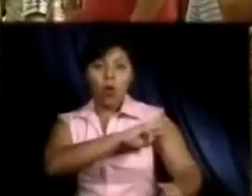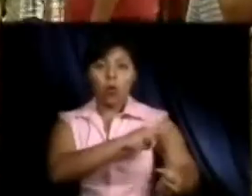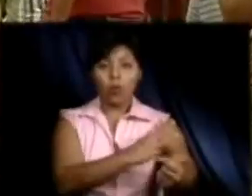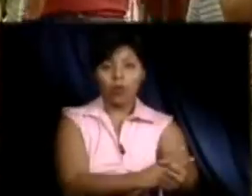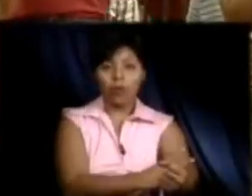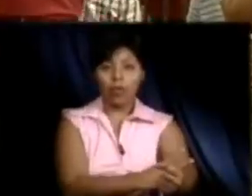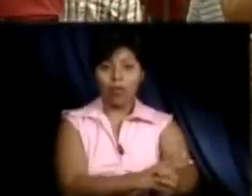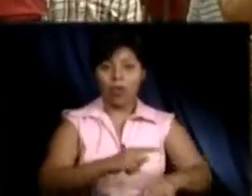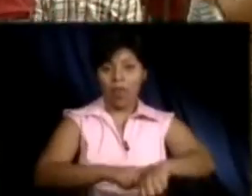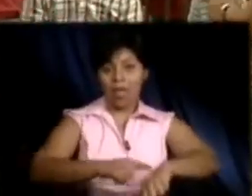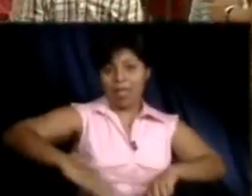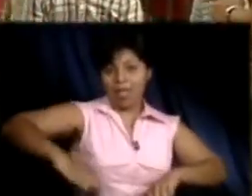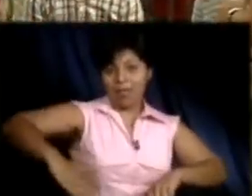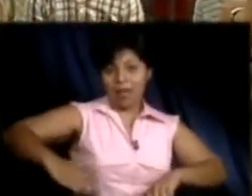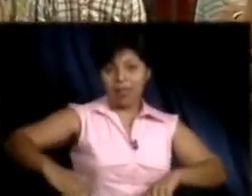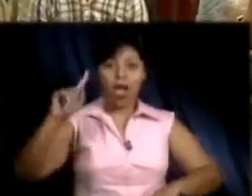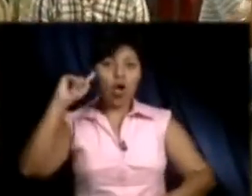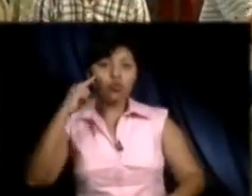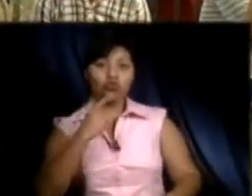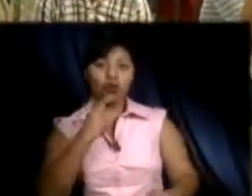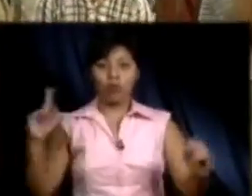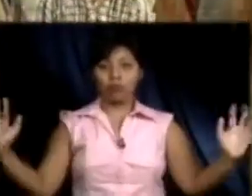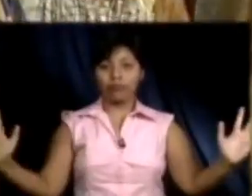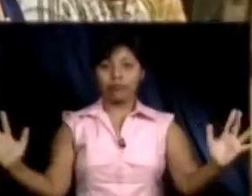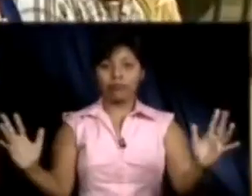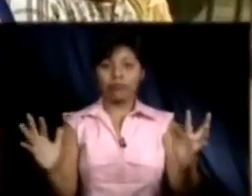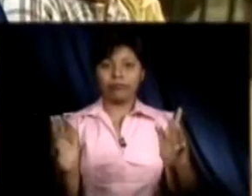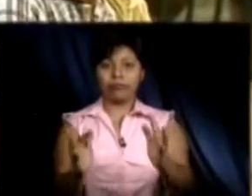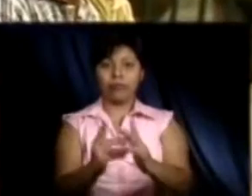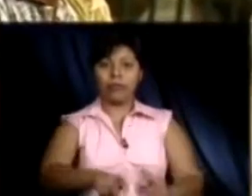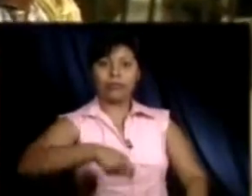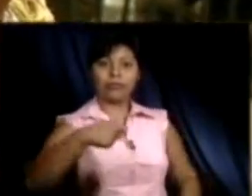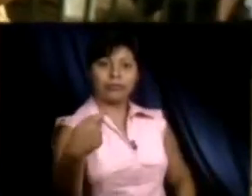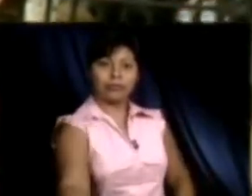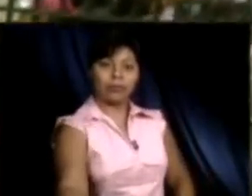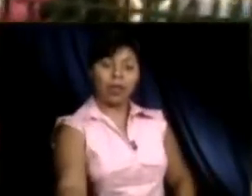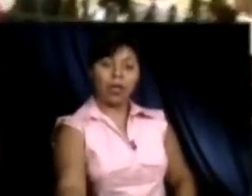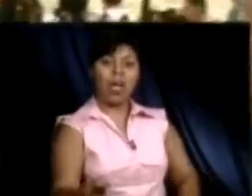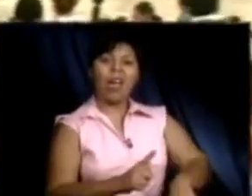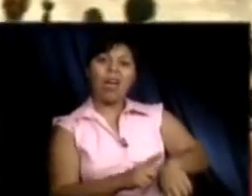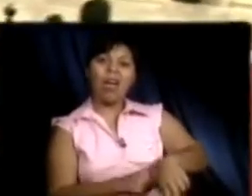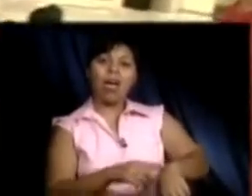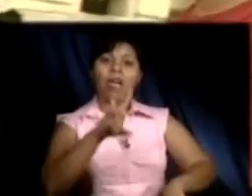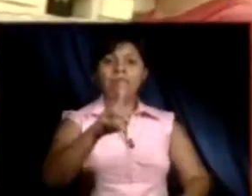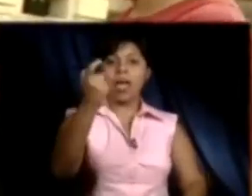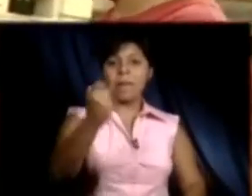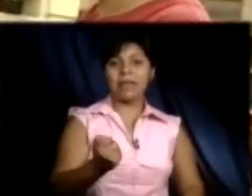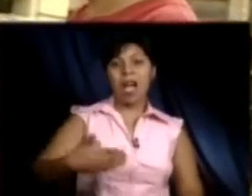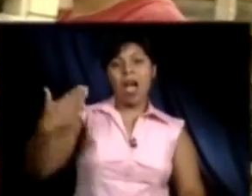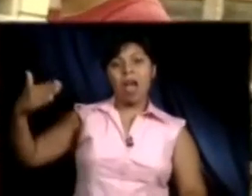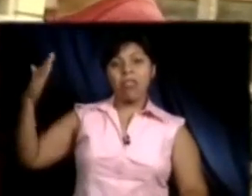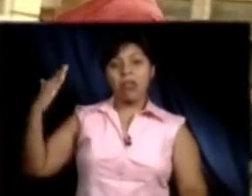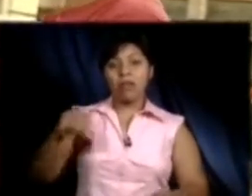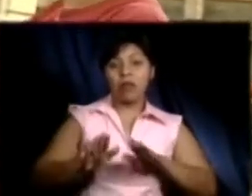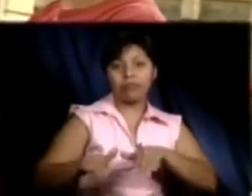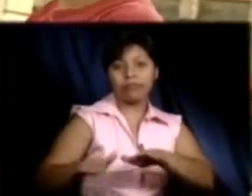Wilfredo se reúne por las tardes con otras personas sordas en la Plaza Morazán, a donde acude desde hace seis meses, desde que lo